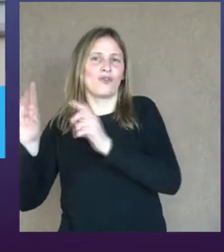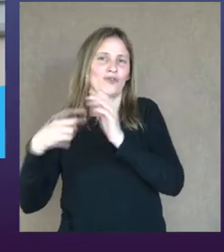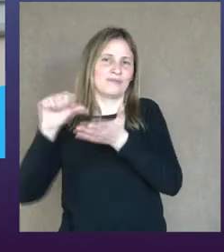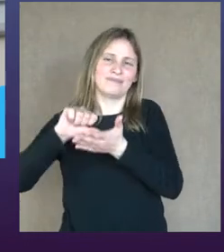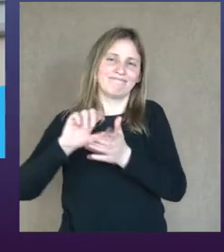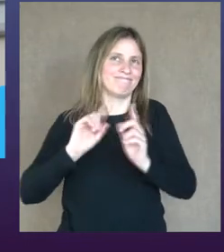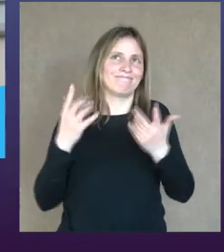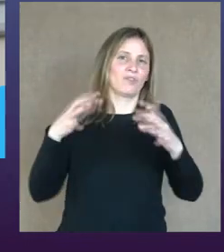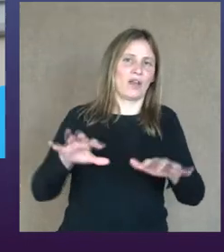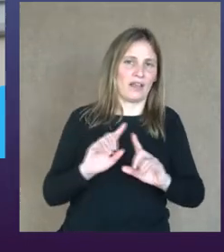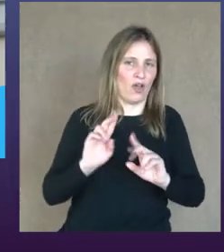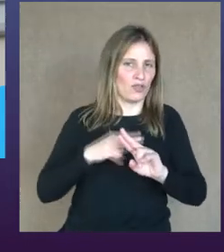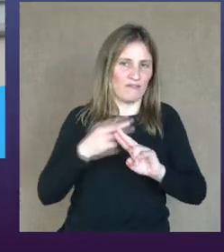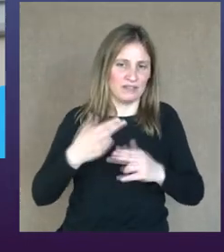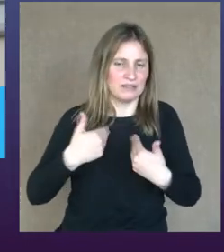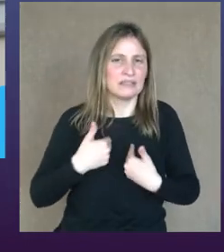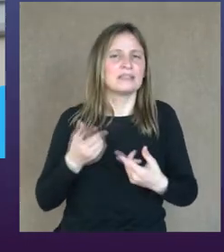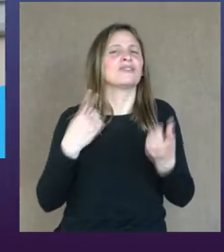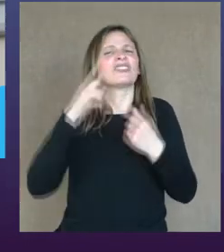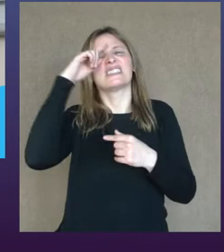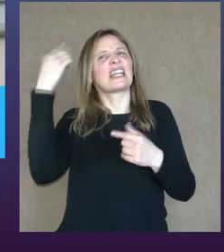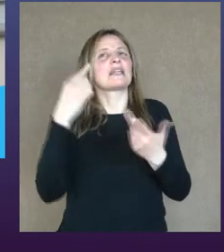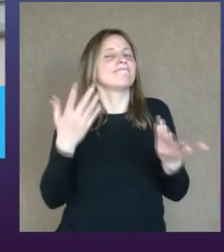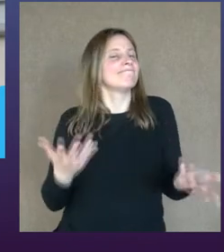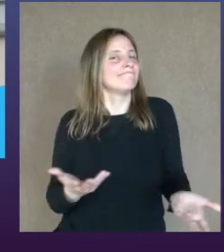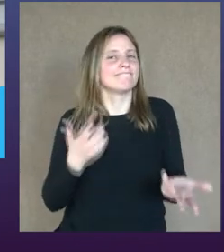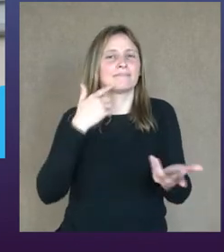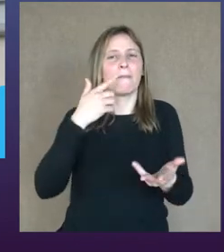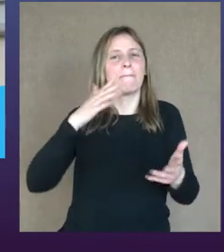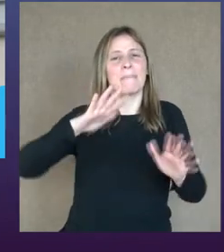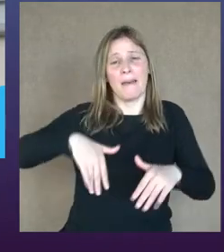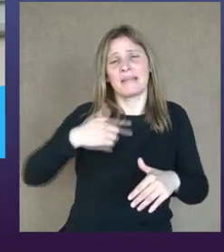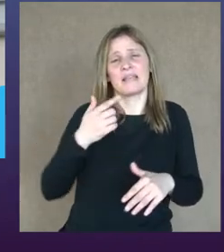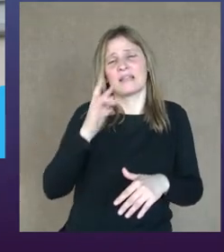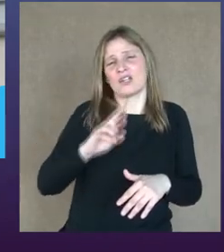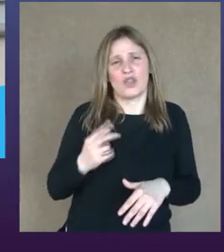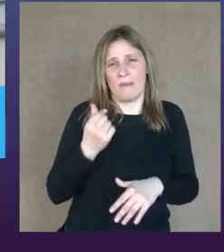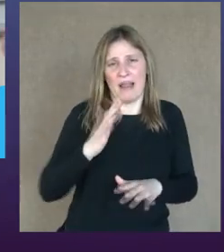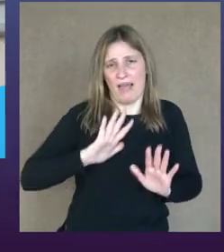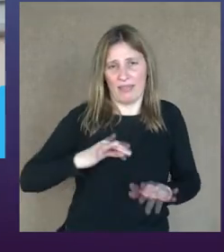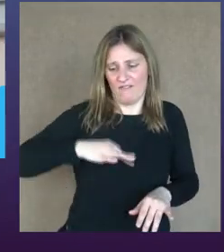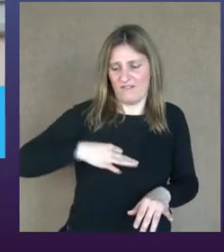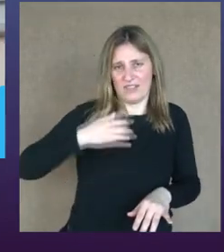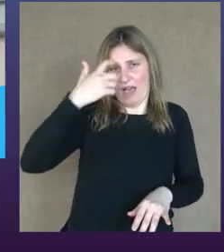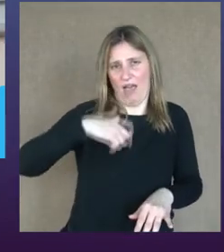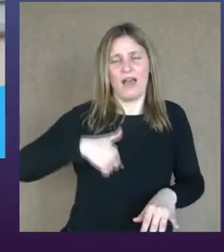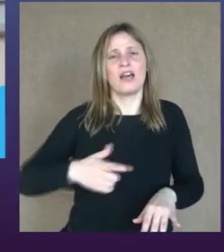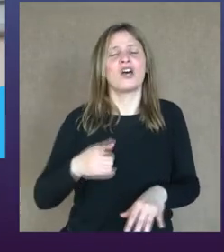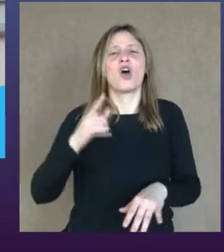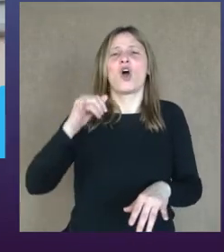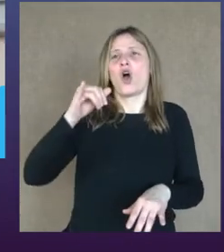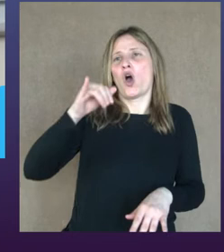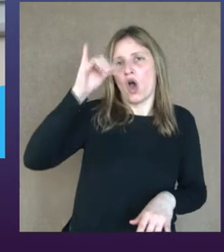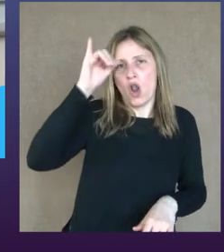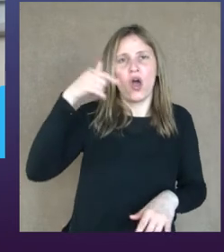bueno, así que no sé si considerar internacional, para mí mi geografía es el Río de la Plata, Colón o el Solís, el Sodre, igual